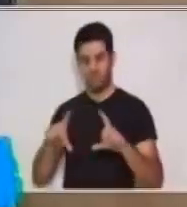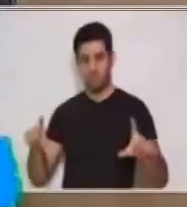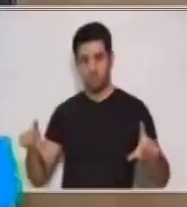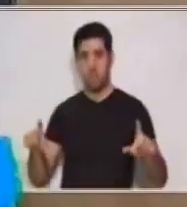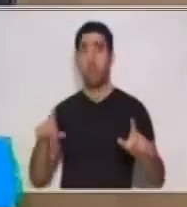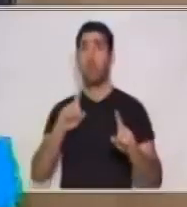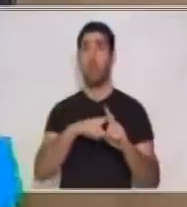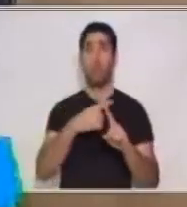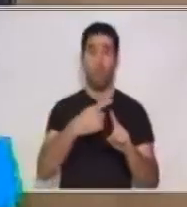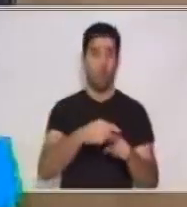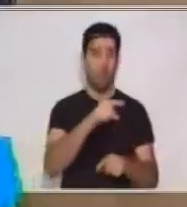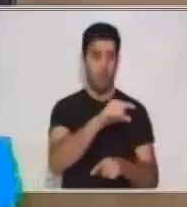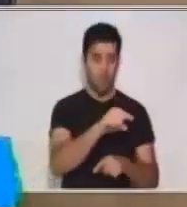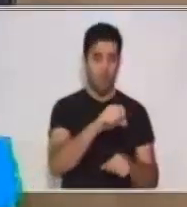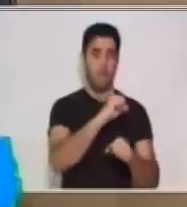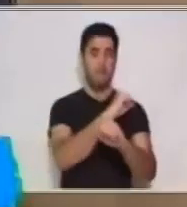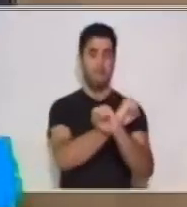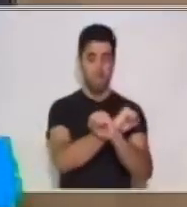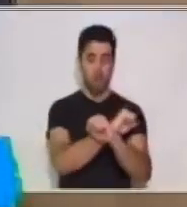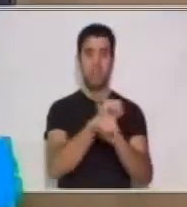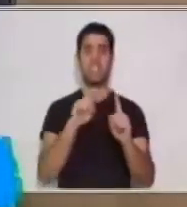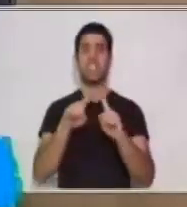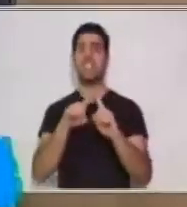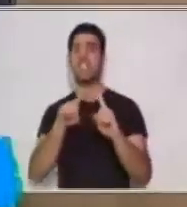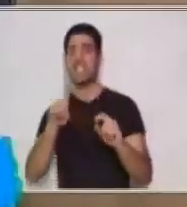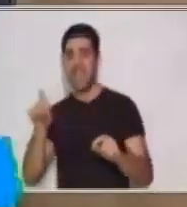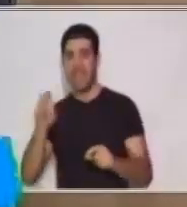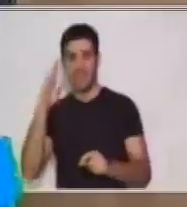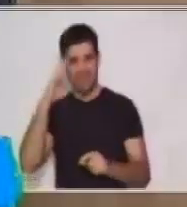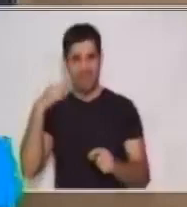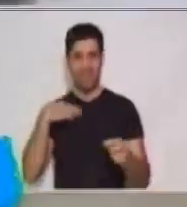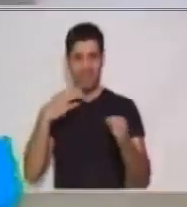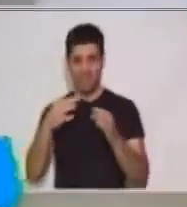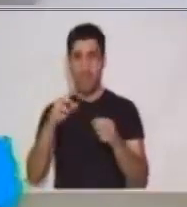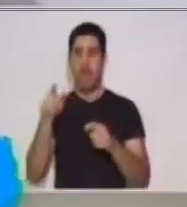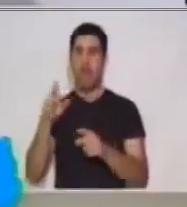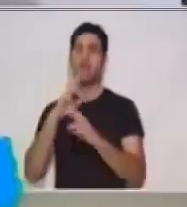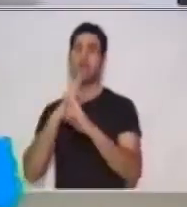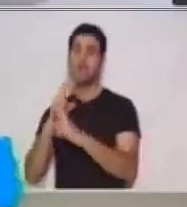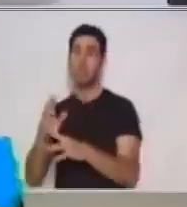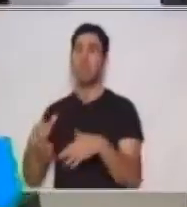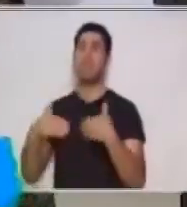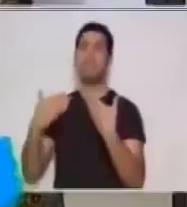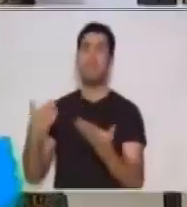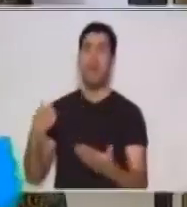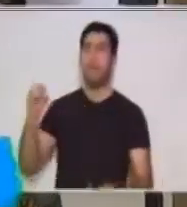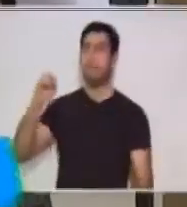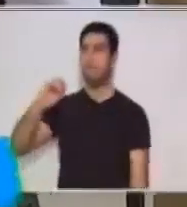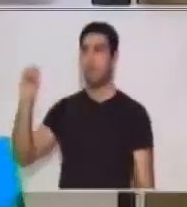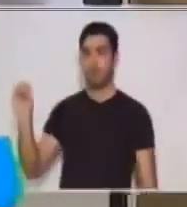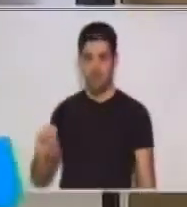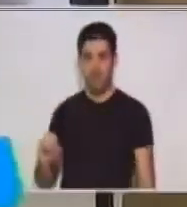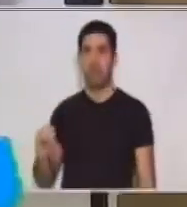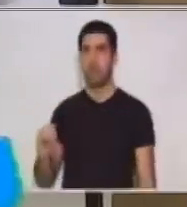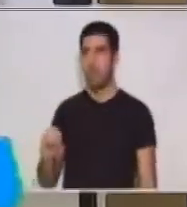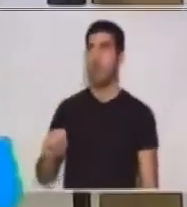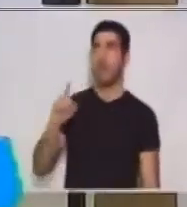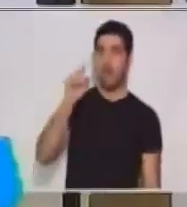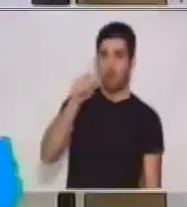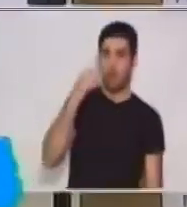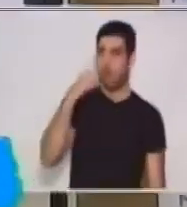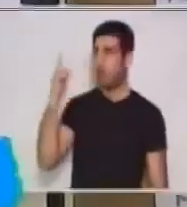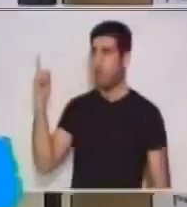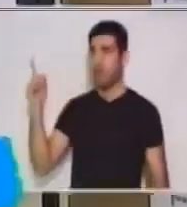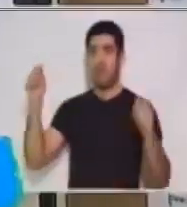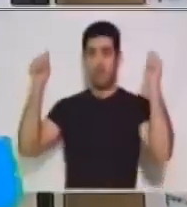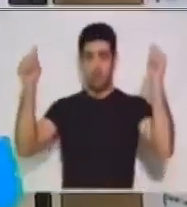100, se obtiene el porcentaje. Entonces, quiero que observes esta relación de razón y porcentajes porque te